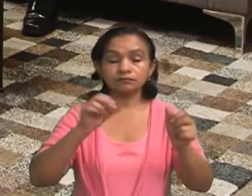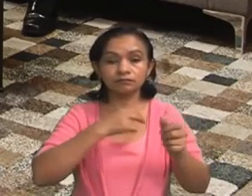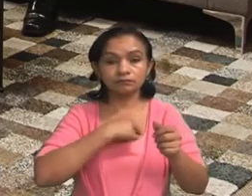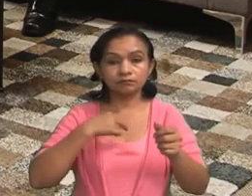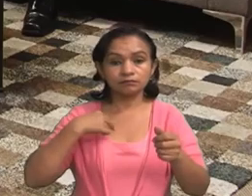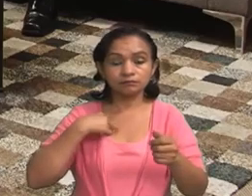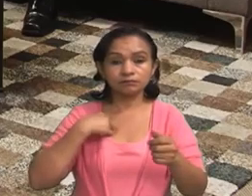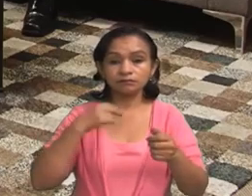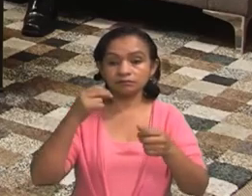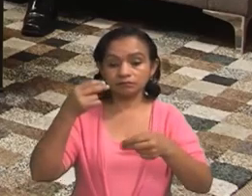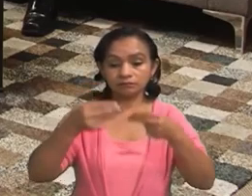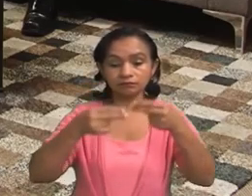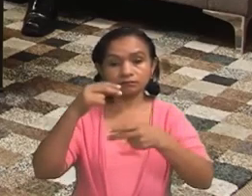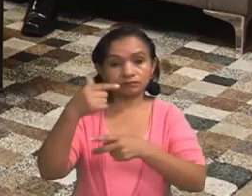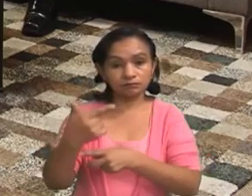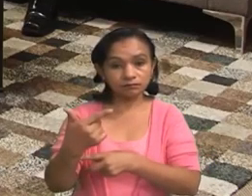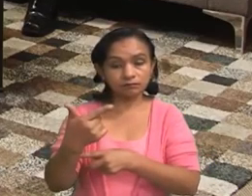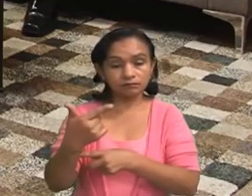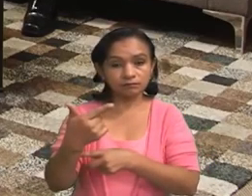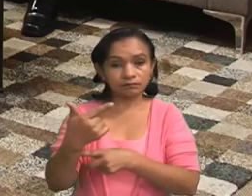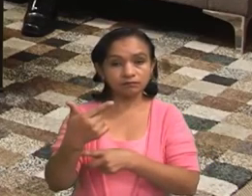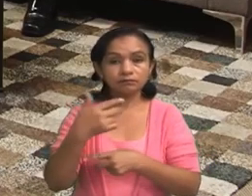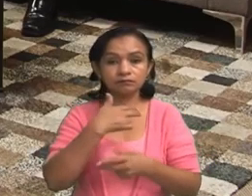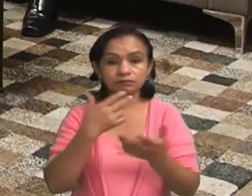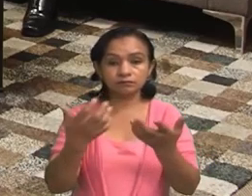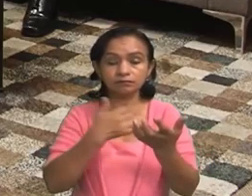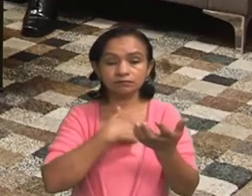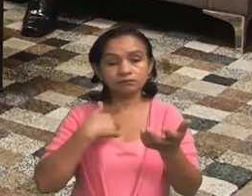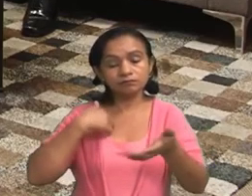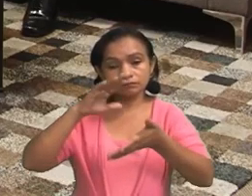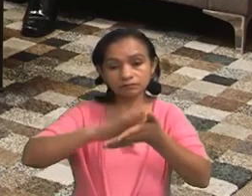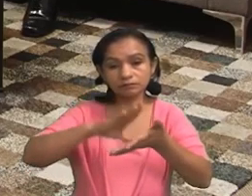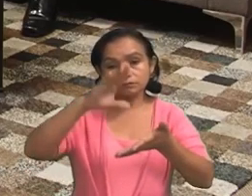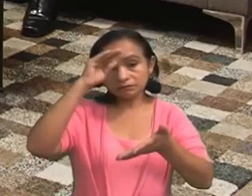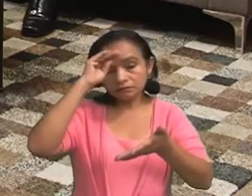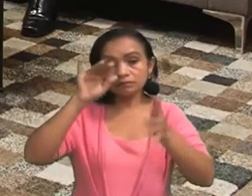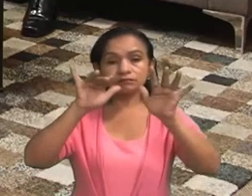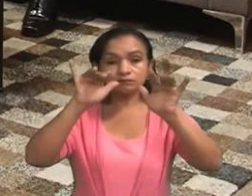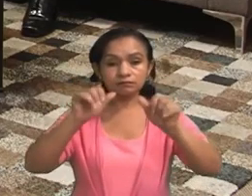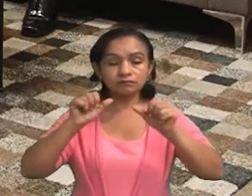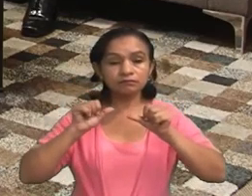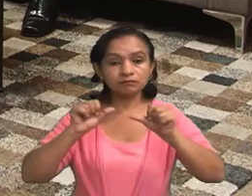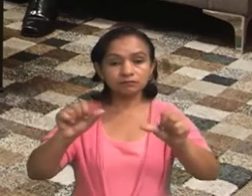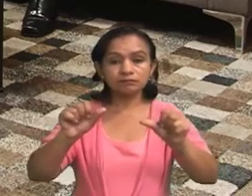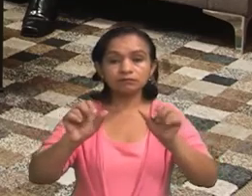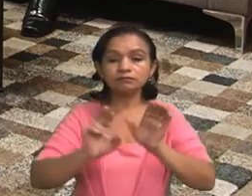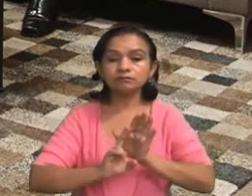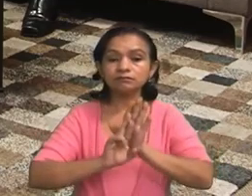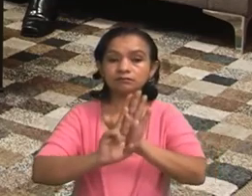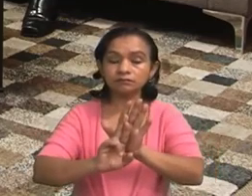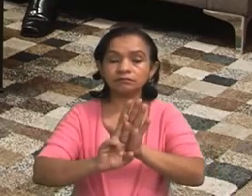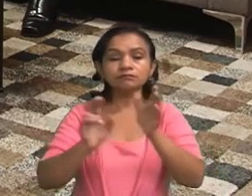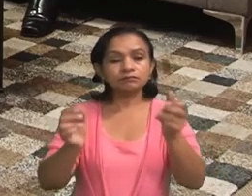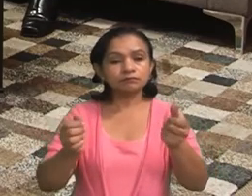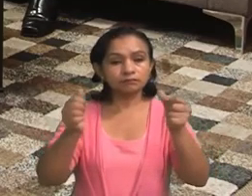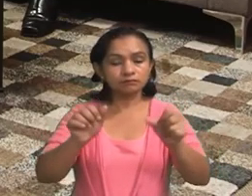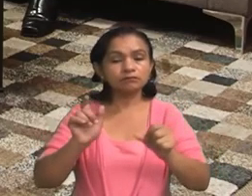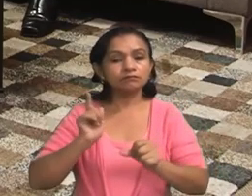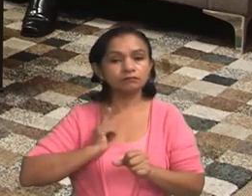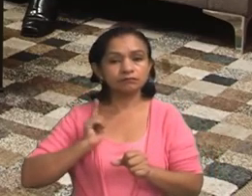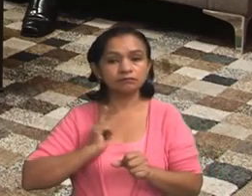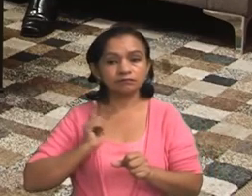ya en la 7ª edición, pues definitivamente que hay algún tipo de aprendizaje ya han dado y también resultados que ya han cosechado y entiendo